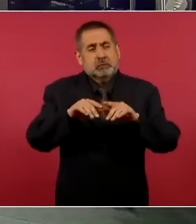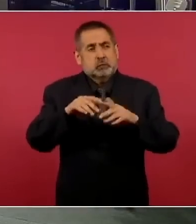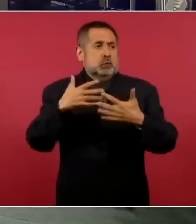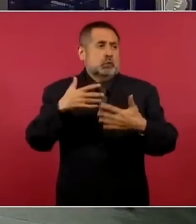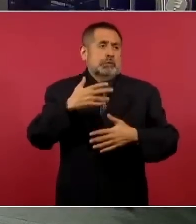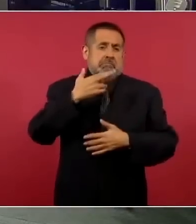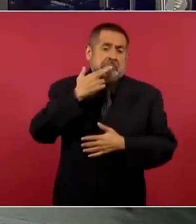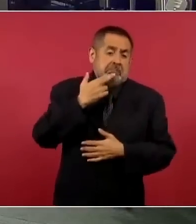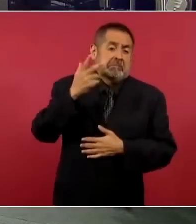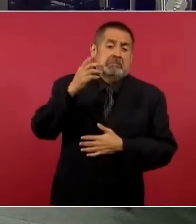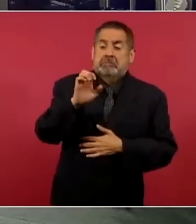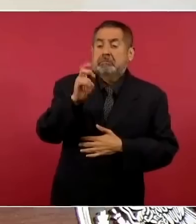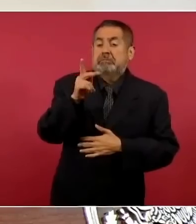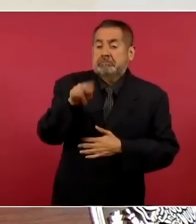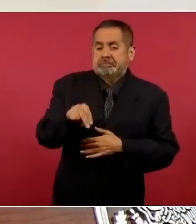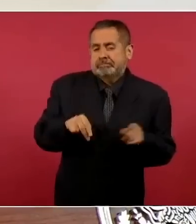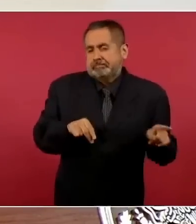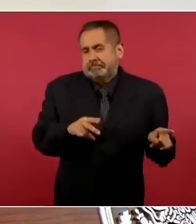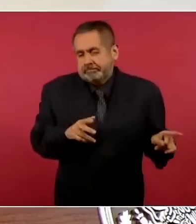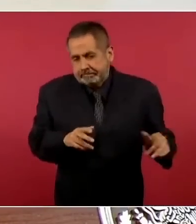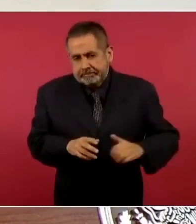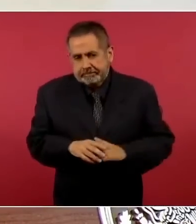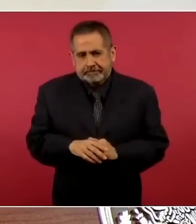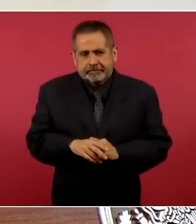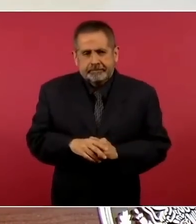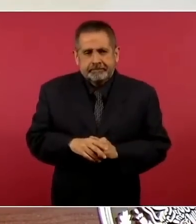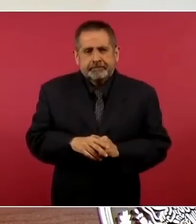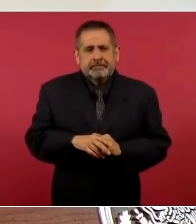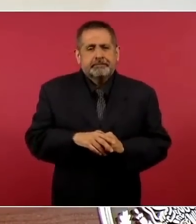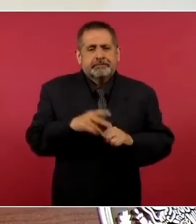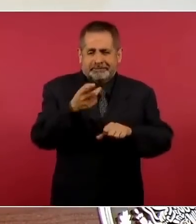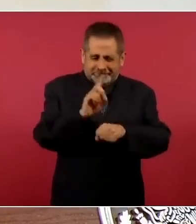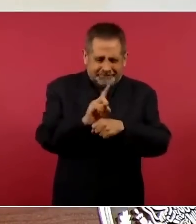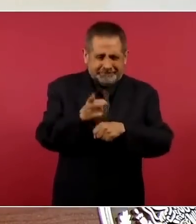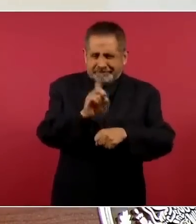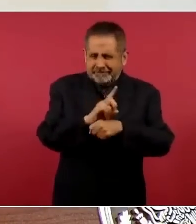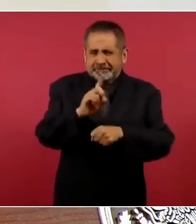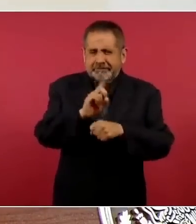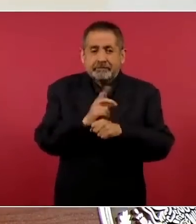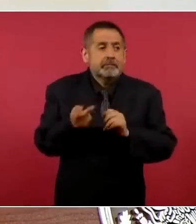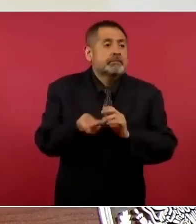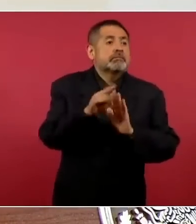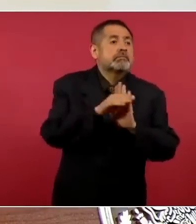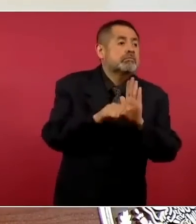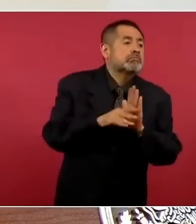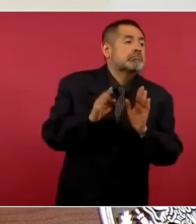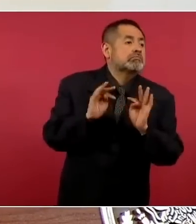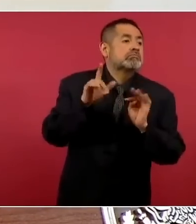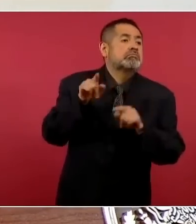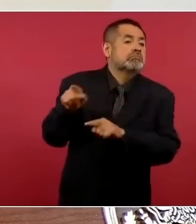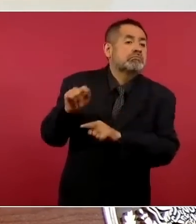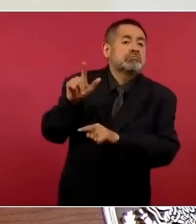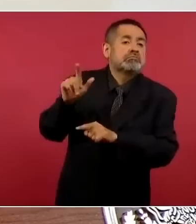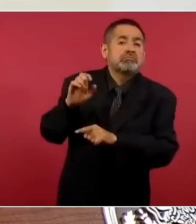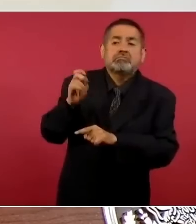inalcanzable, y sacaban la encuesta todos los días.